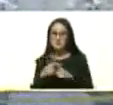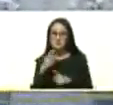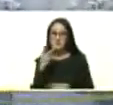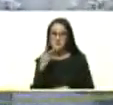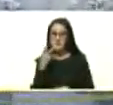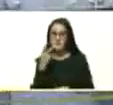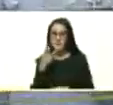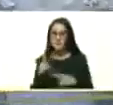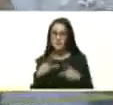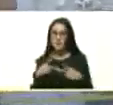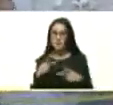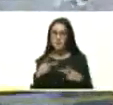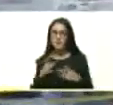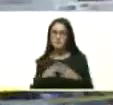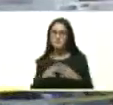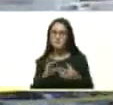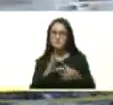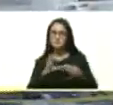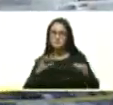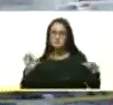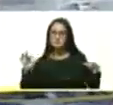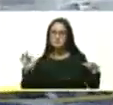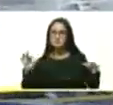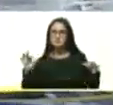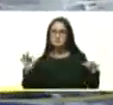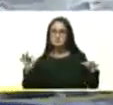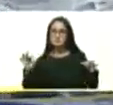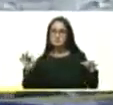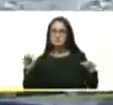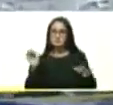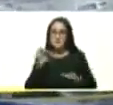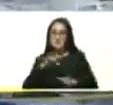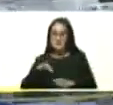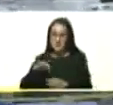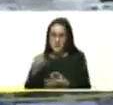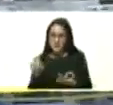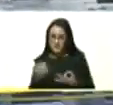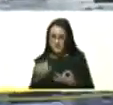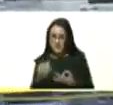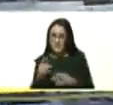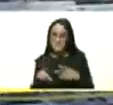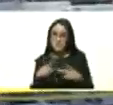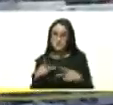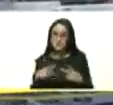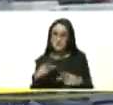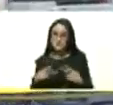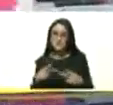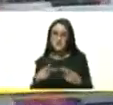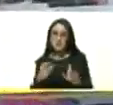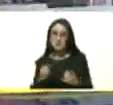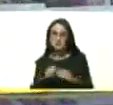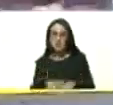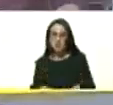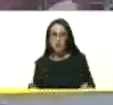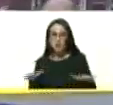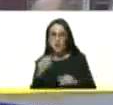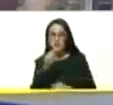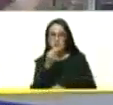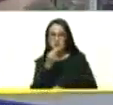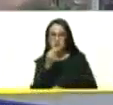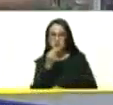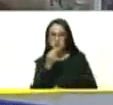productiva de todo el encadenamiento, es decir, la siembra necesaria, el procesamiento y la distribución de